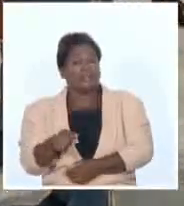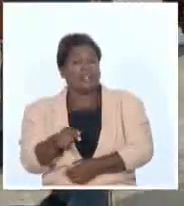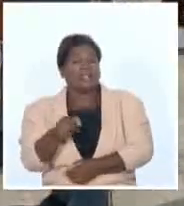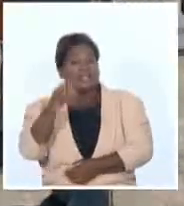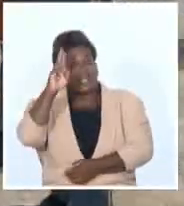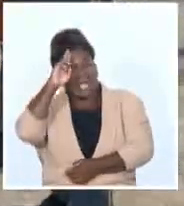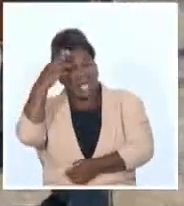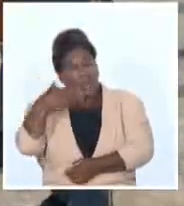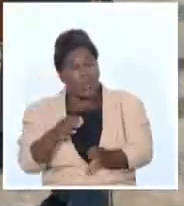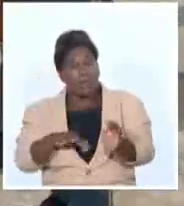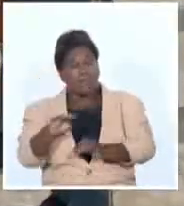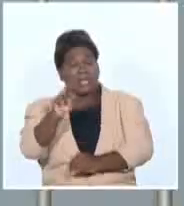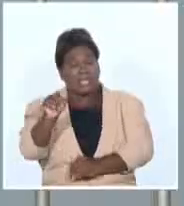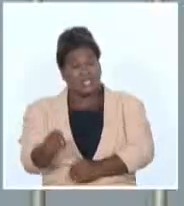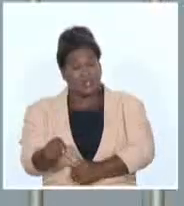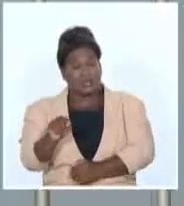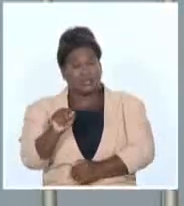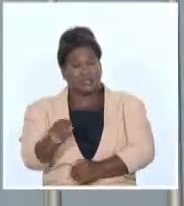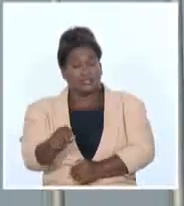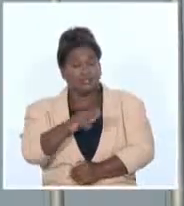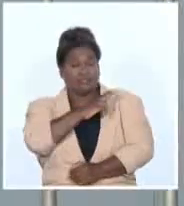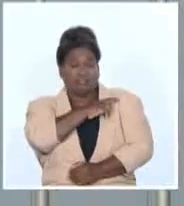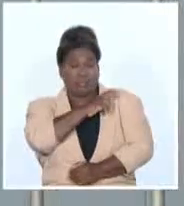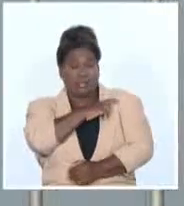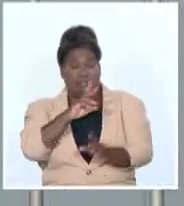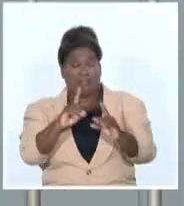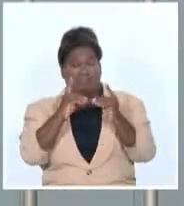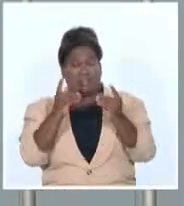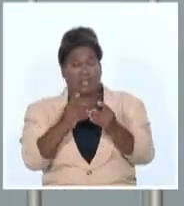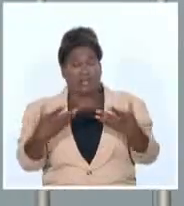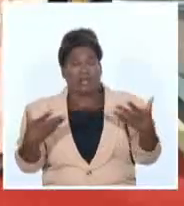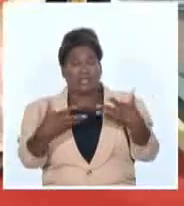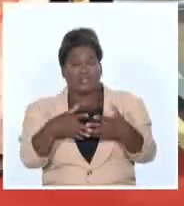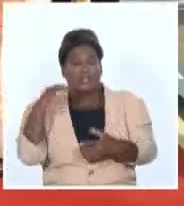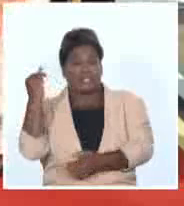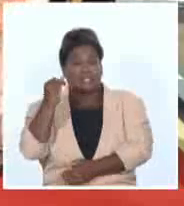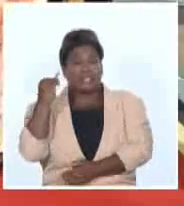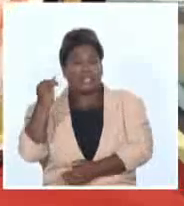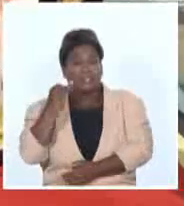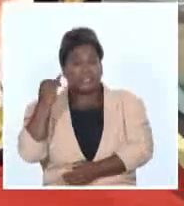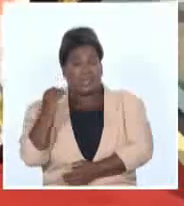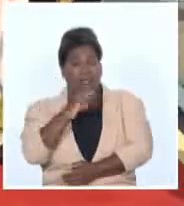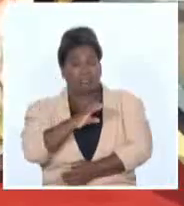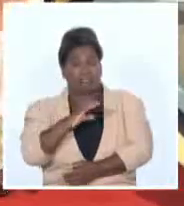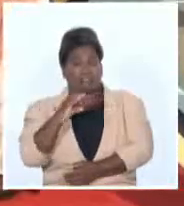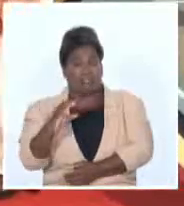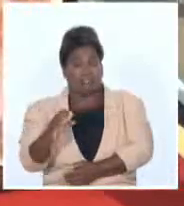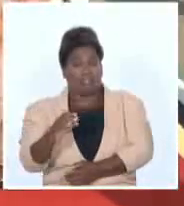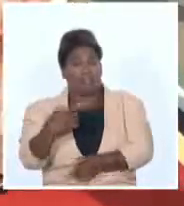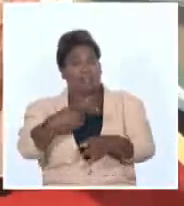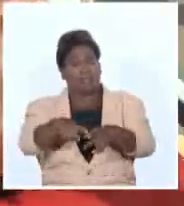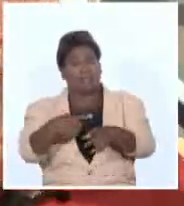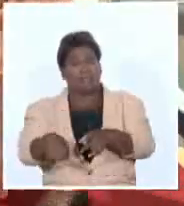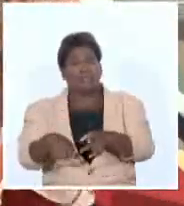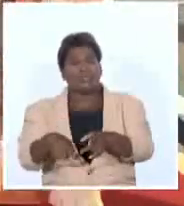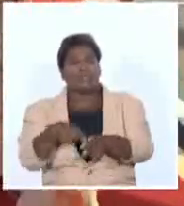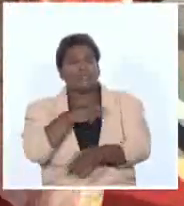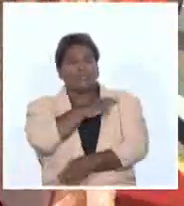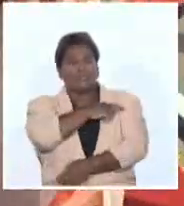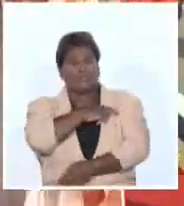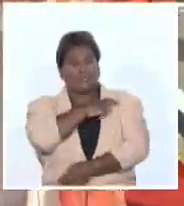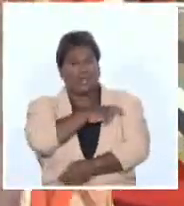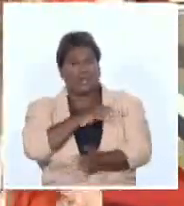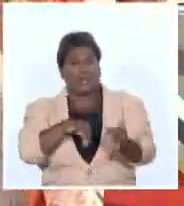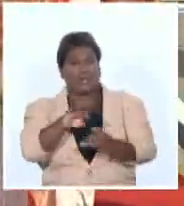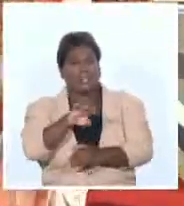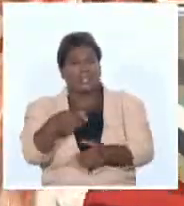Miranda, Emilio Lozada, jefe del Departamento de Relaciones Internacionales del Comité Central, y otros funcionarios de los Ministerios de